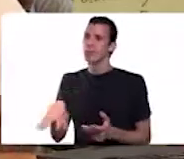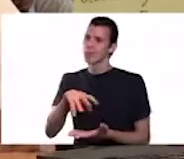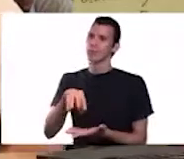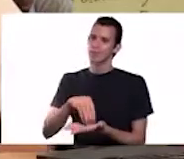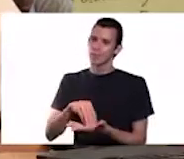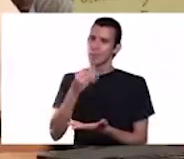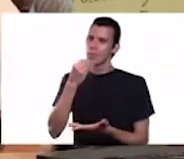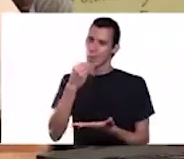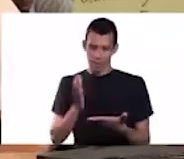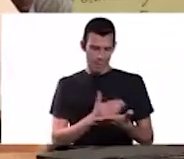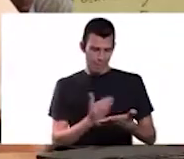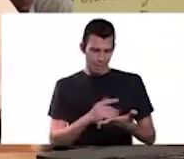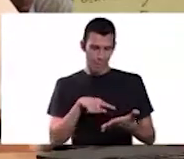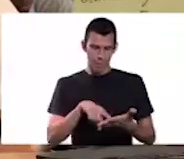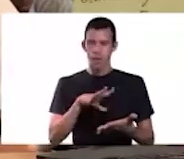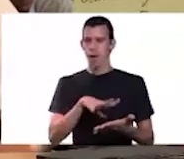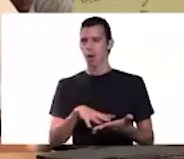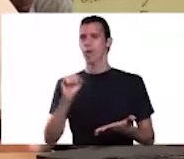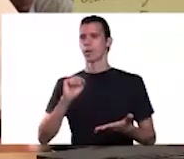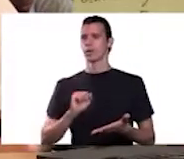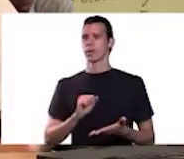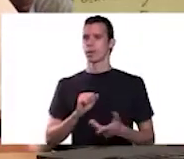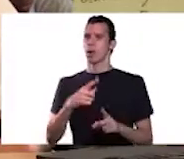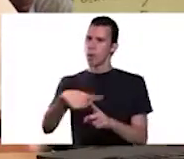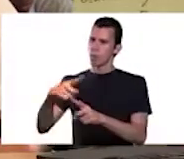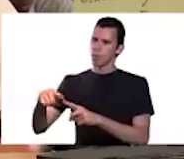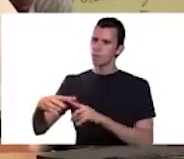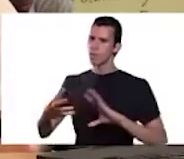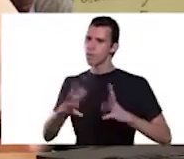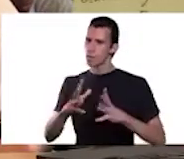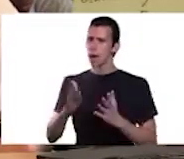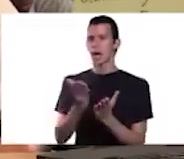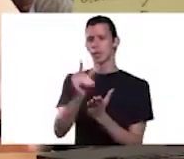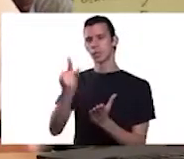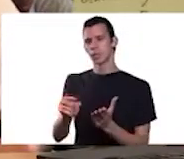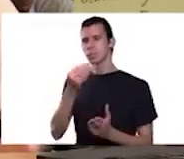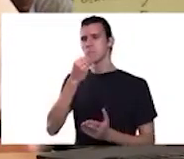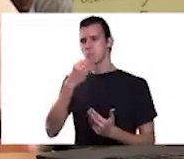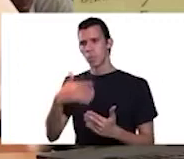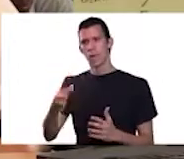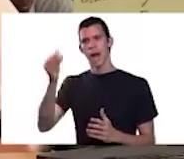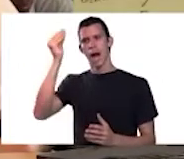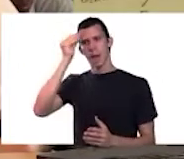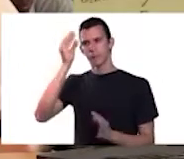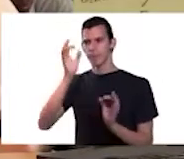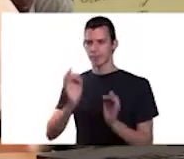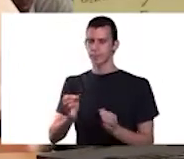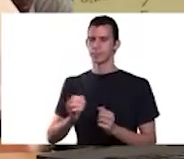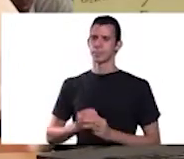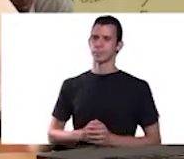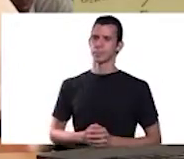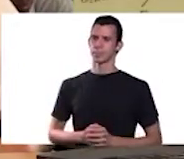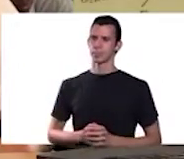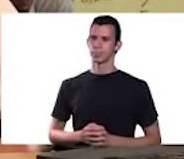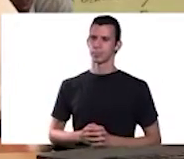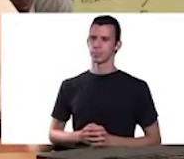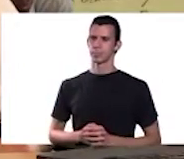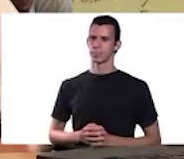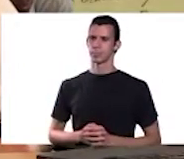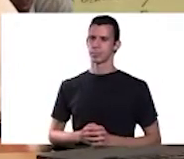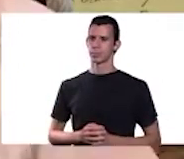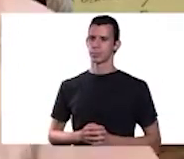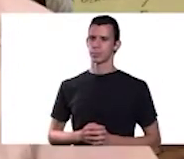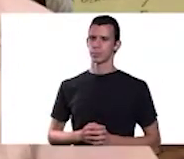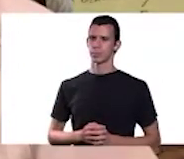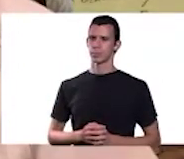tocar y hacer partícipe al estudiante de ese objeto de estudio. Vamos a estarle diciendo cuáles son las